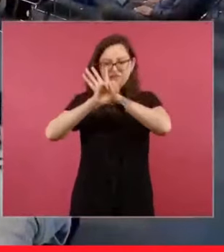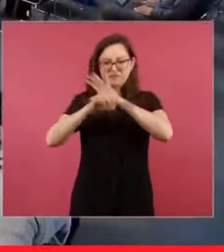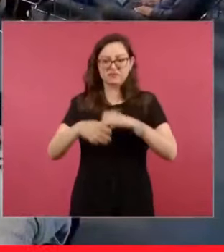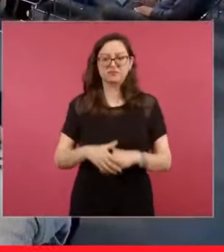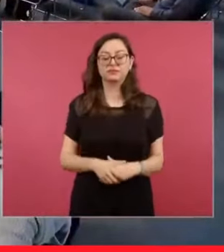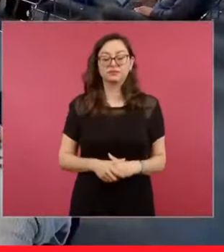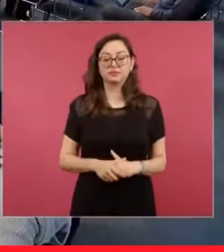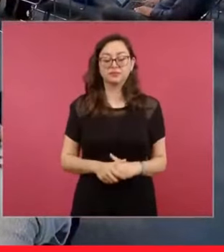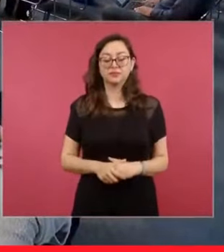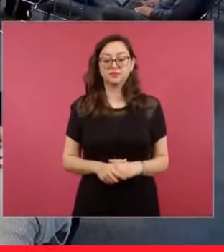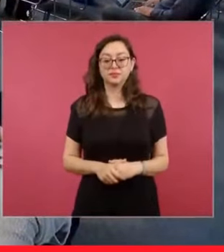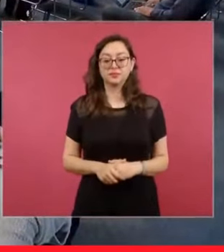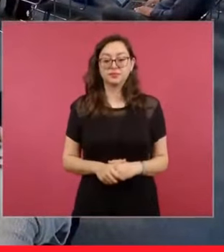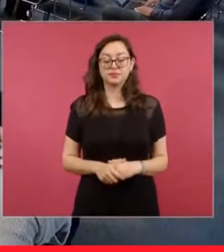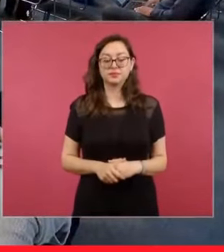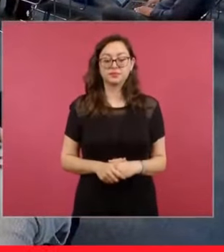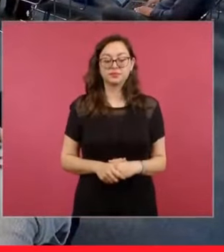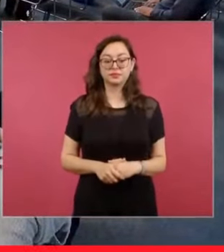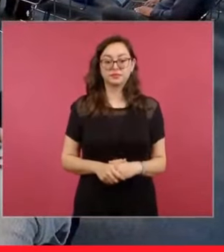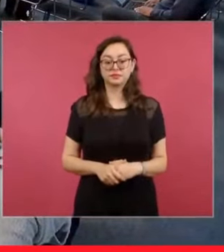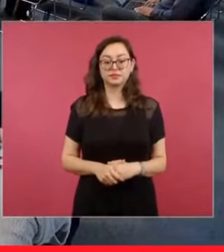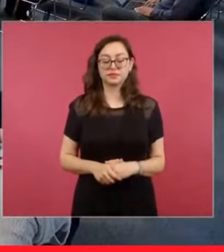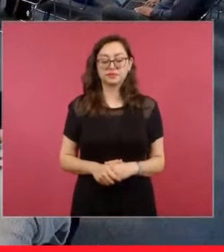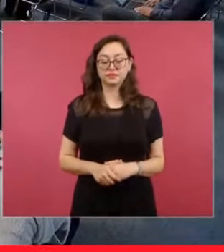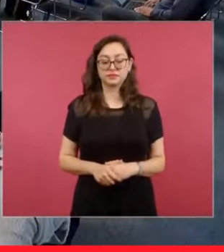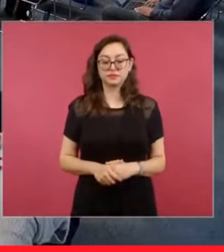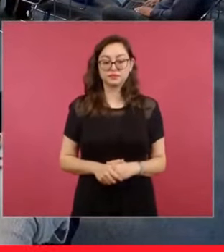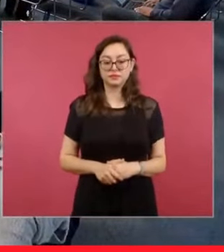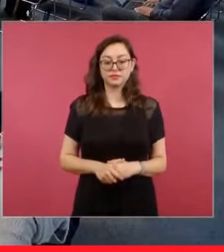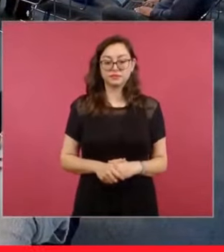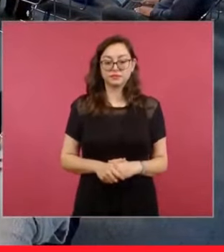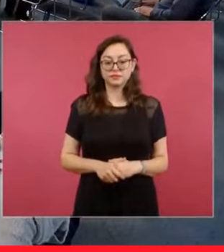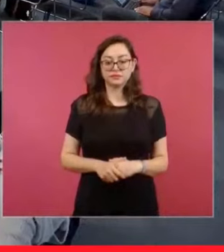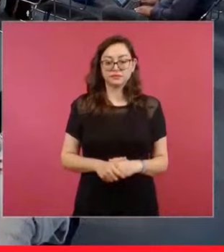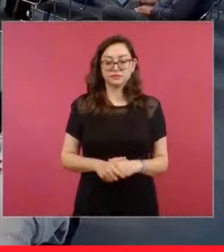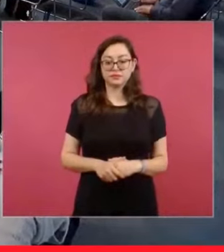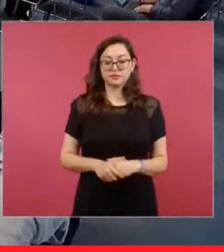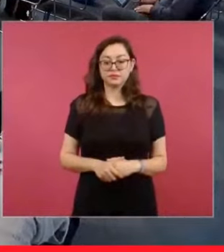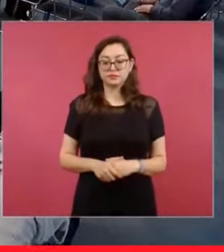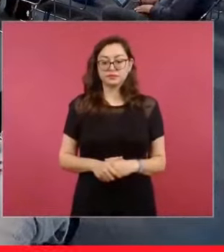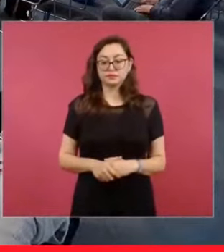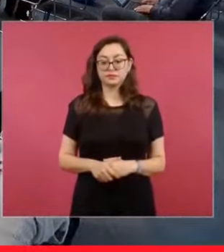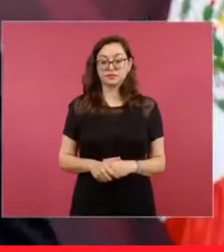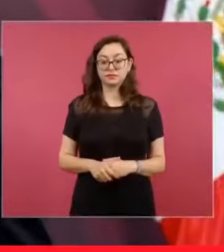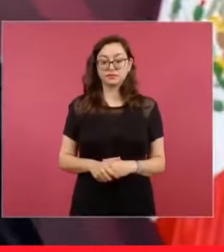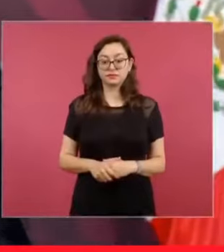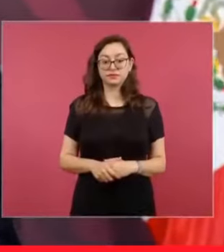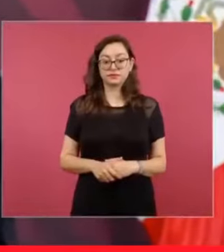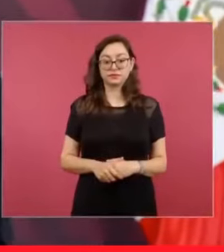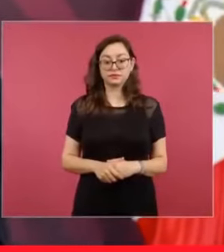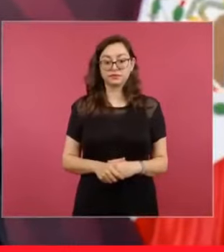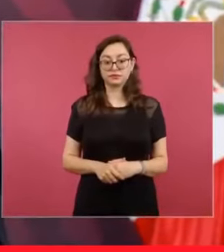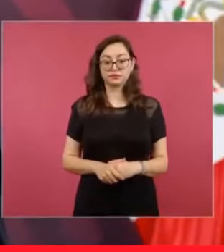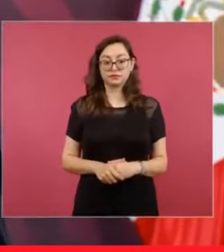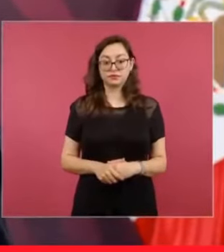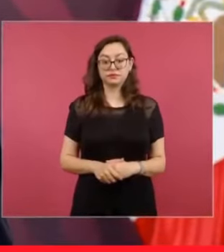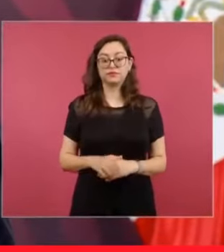mm Sí vamos a invitar eh se lo estamos dejando a